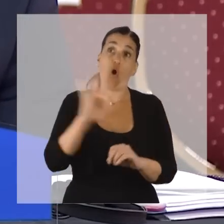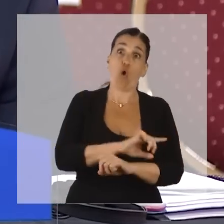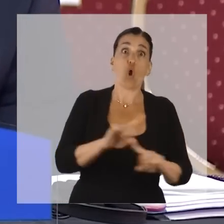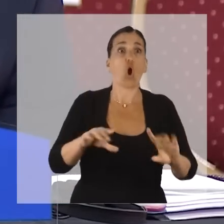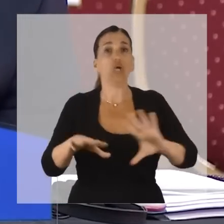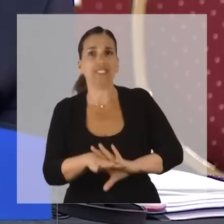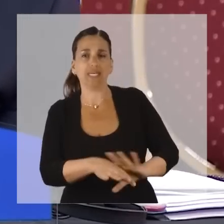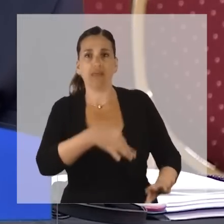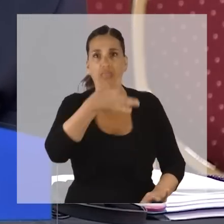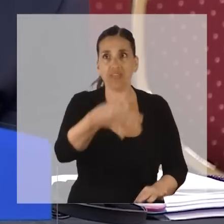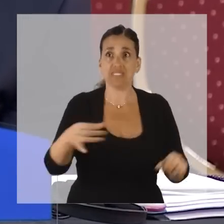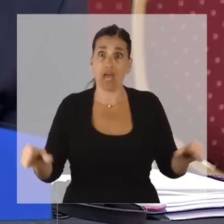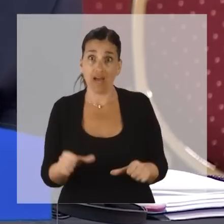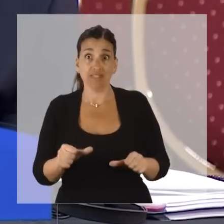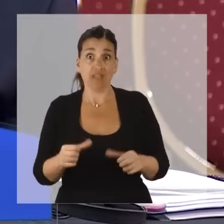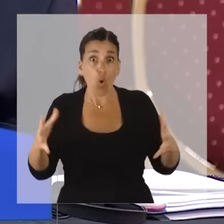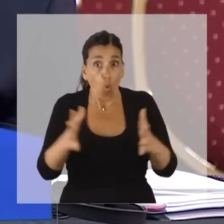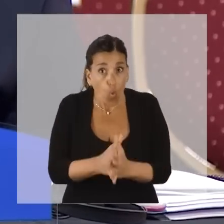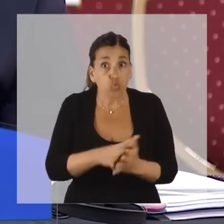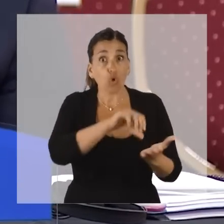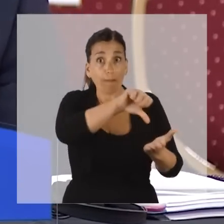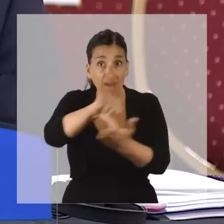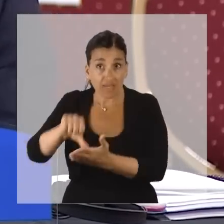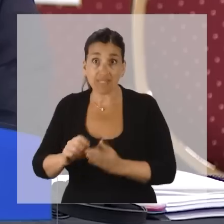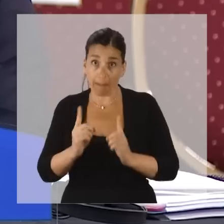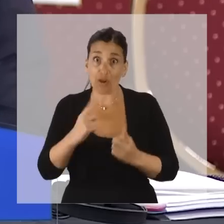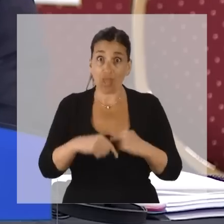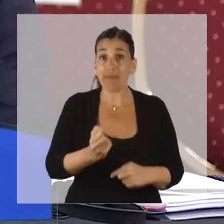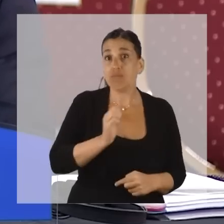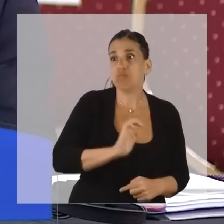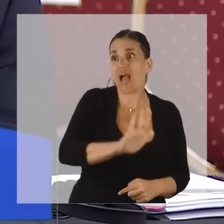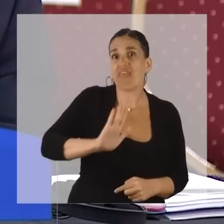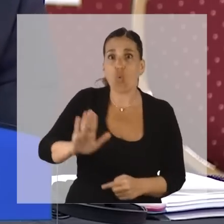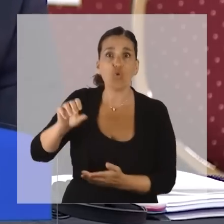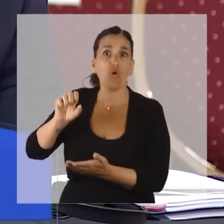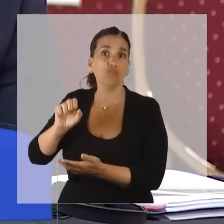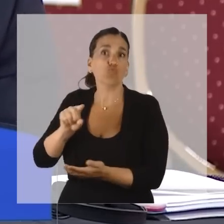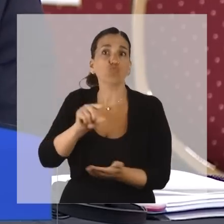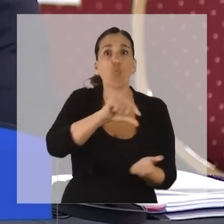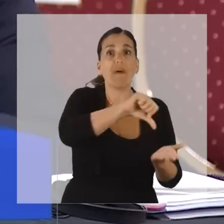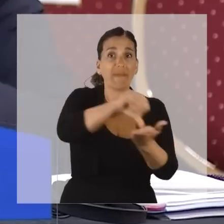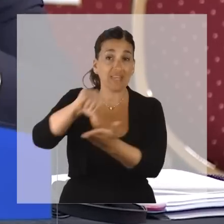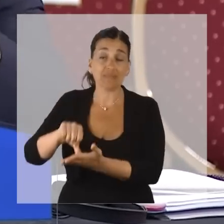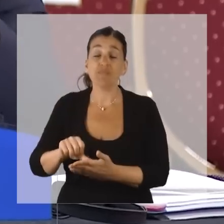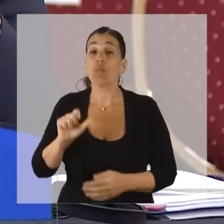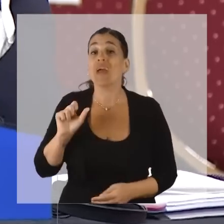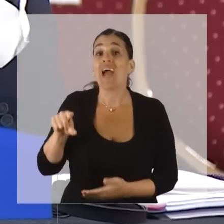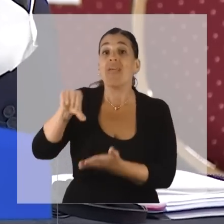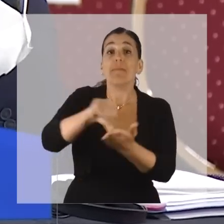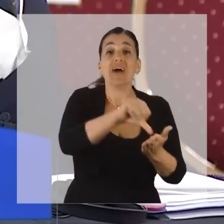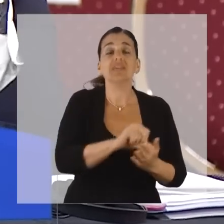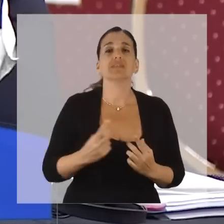multilaterales y acciones nacionales porque cada país debe para aproximarse